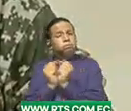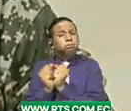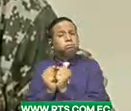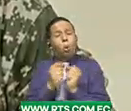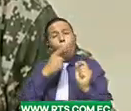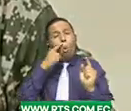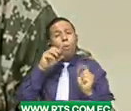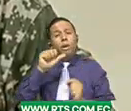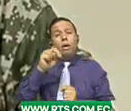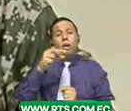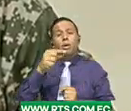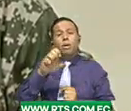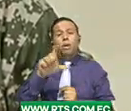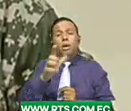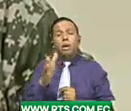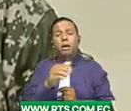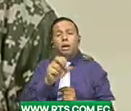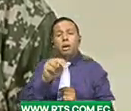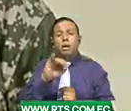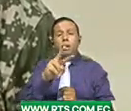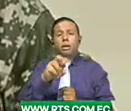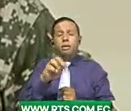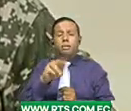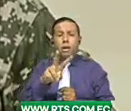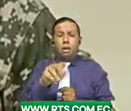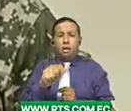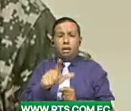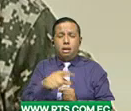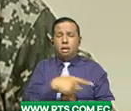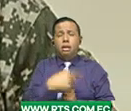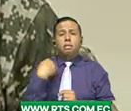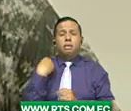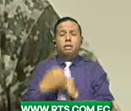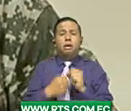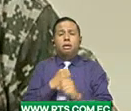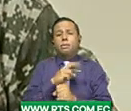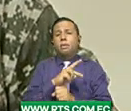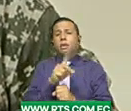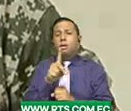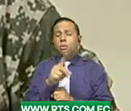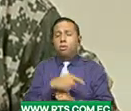señor Ángel Aníbal N.S., de 21 años, no registro antecedentes,